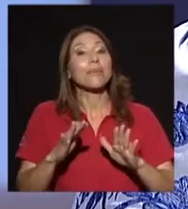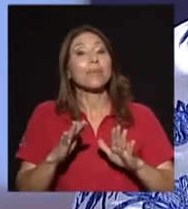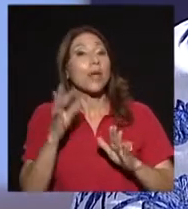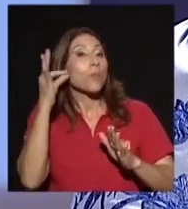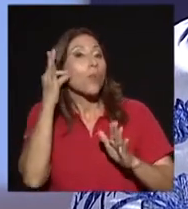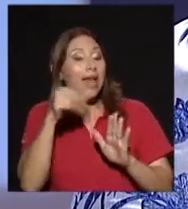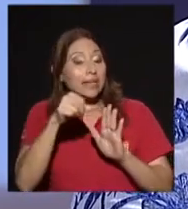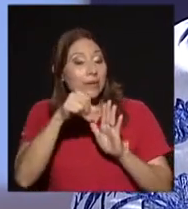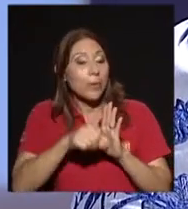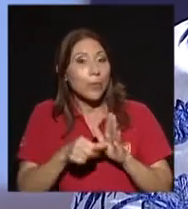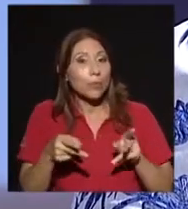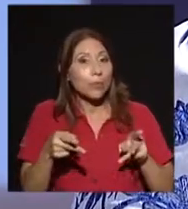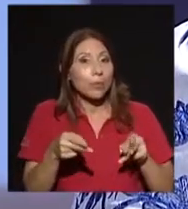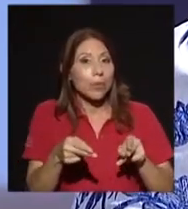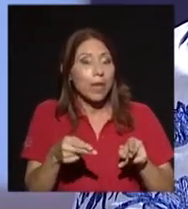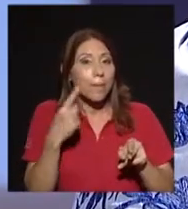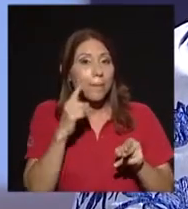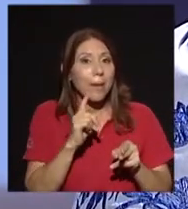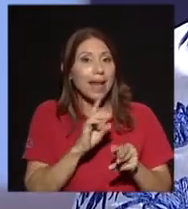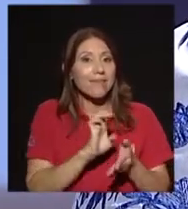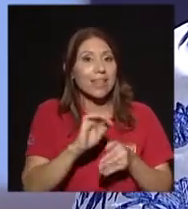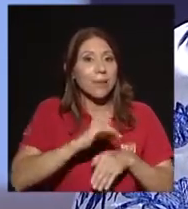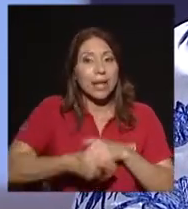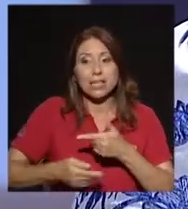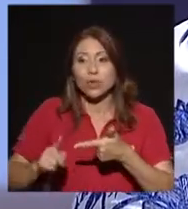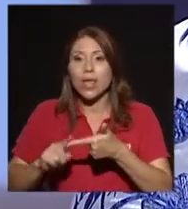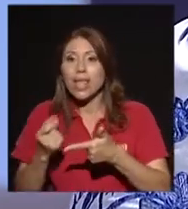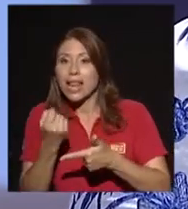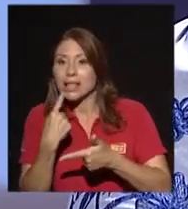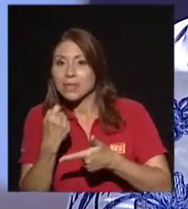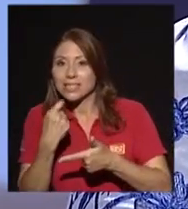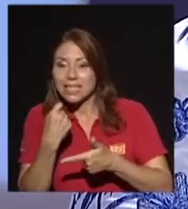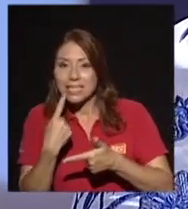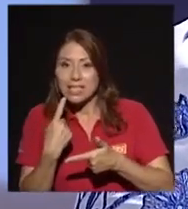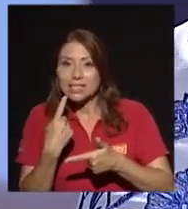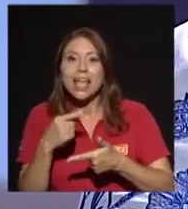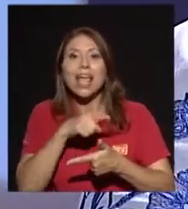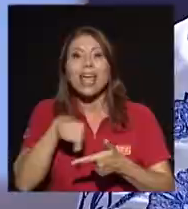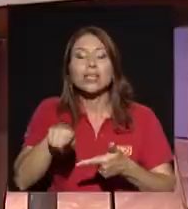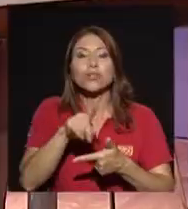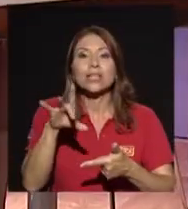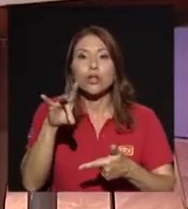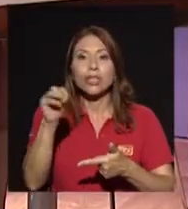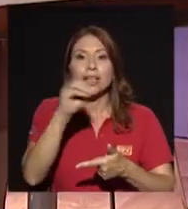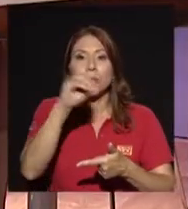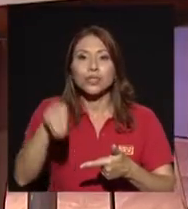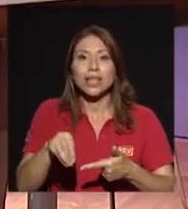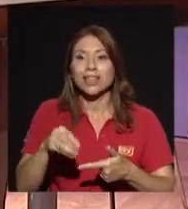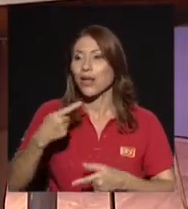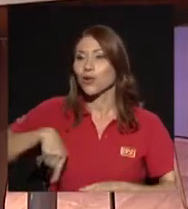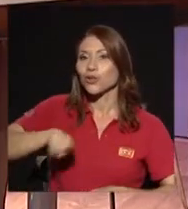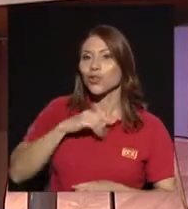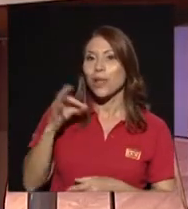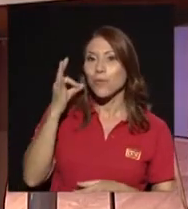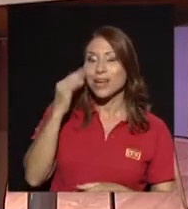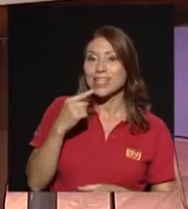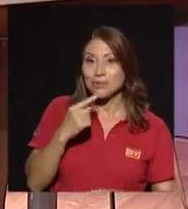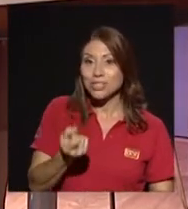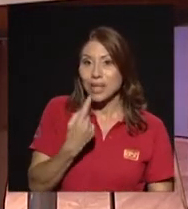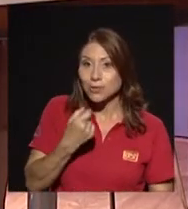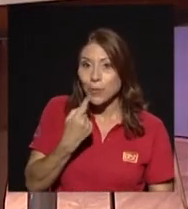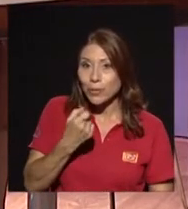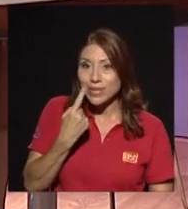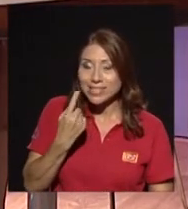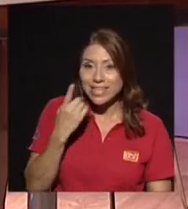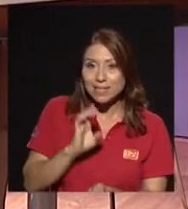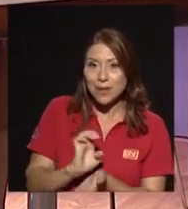los anticonceptivos orales es lo que opta. Lo que llamamos las pastillas. El 80%, sí. Lo que las mujeres decimos, estamos tomando pastillas. Exactamente. Lo que